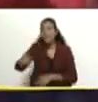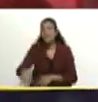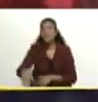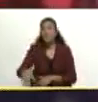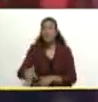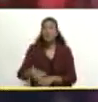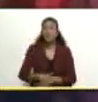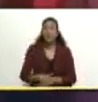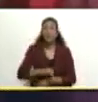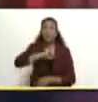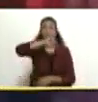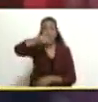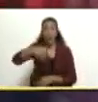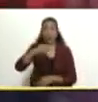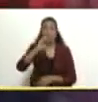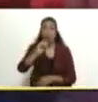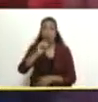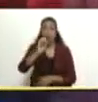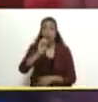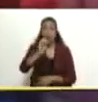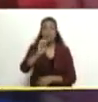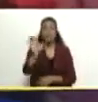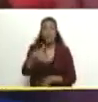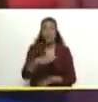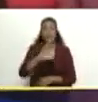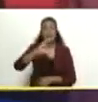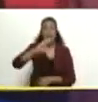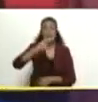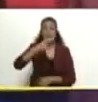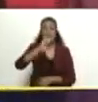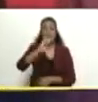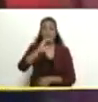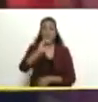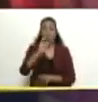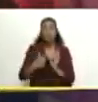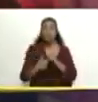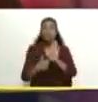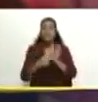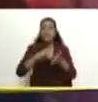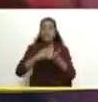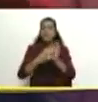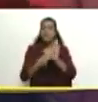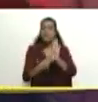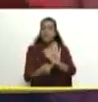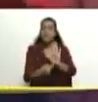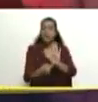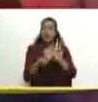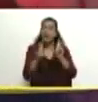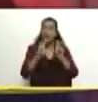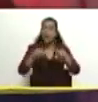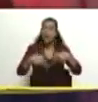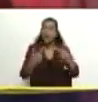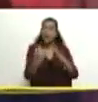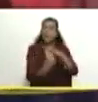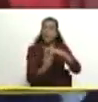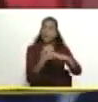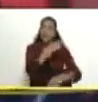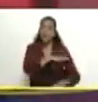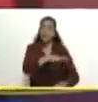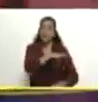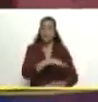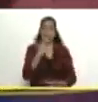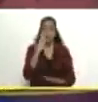Cheito Malabé quien va a darle lo que significa y representa esta nueva base de